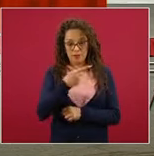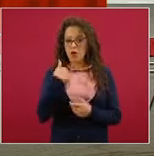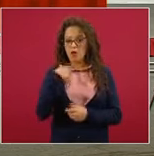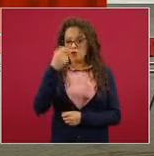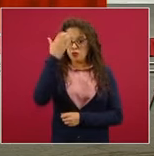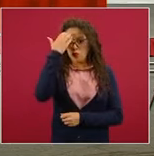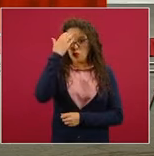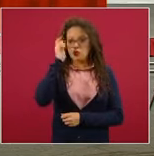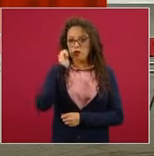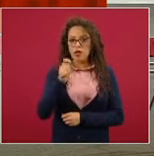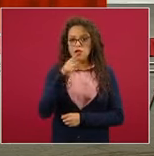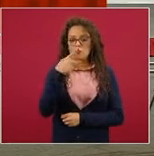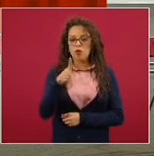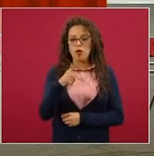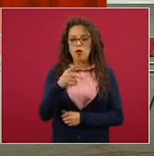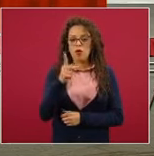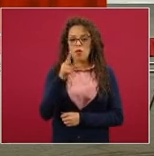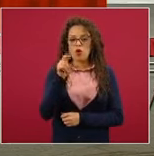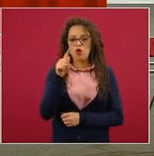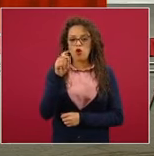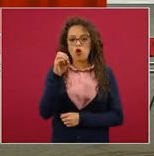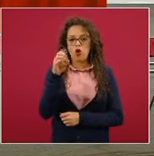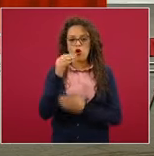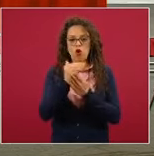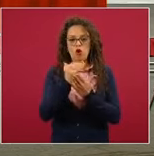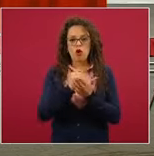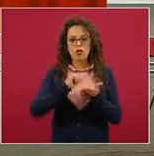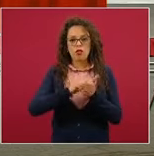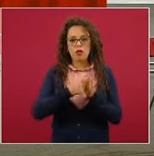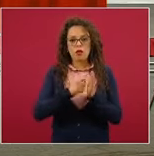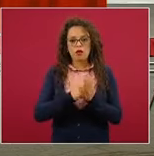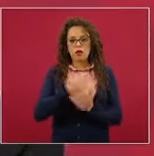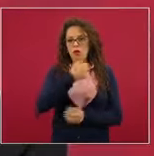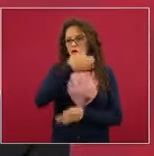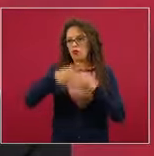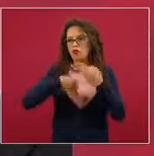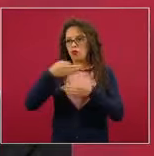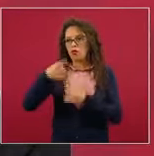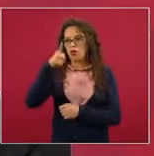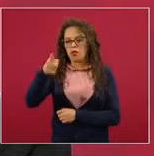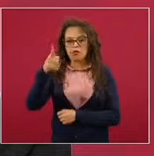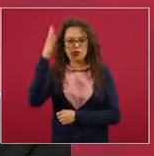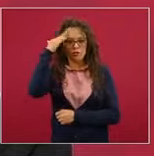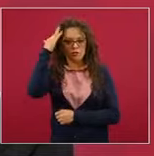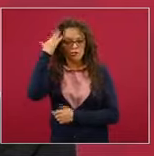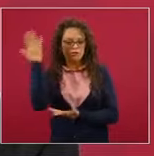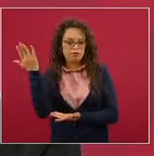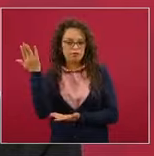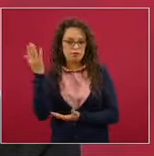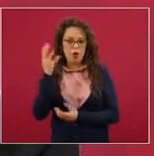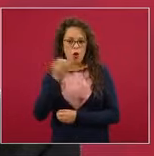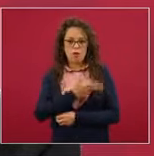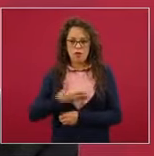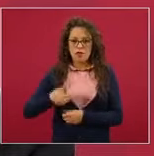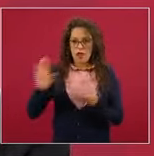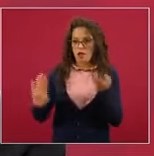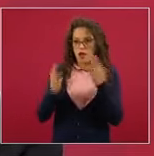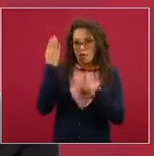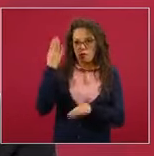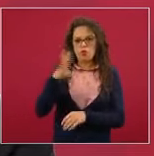técnicos de protección sanitaria de todos los mandatarios del mundo, hay algunos estándares generales y